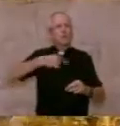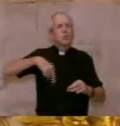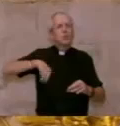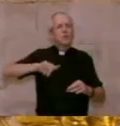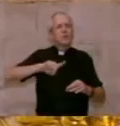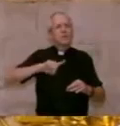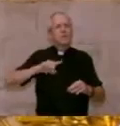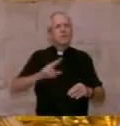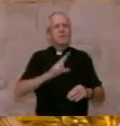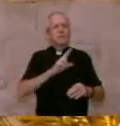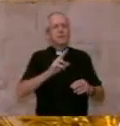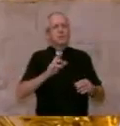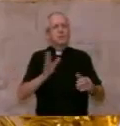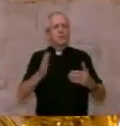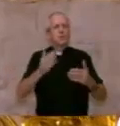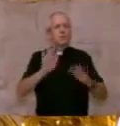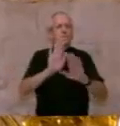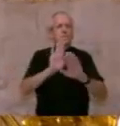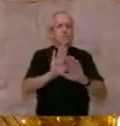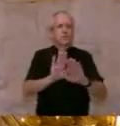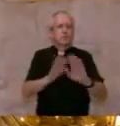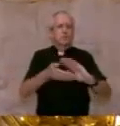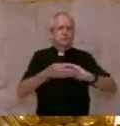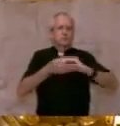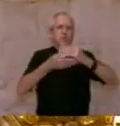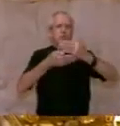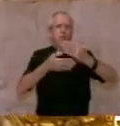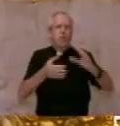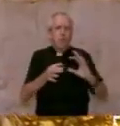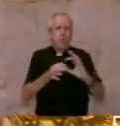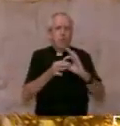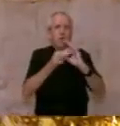reina, nuestra madre, nuestro tesoro.